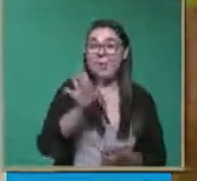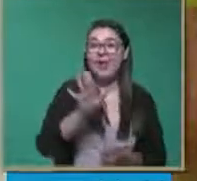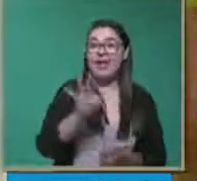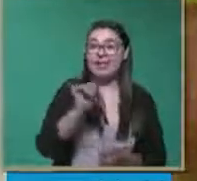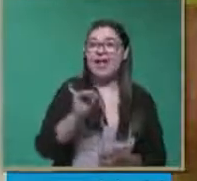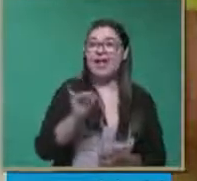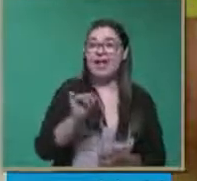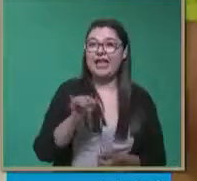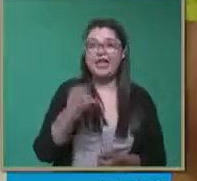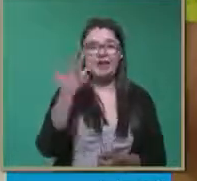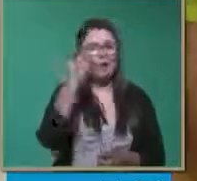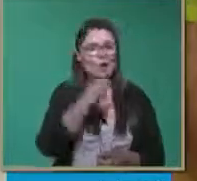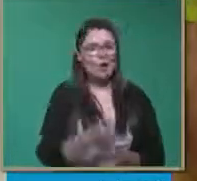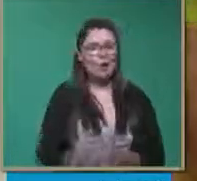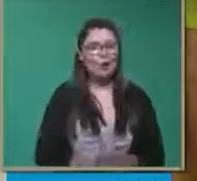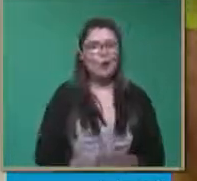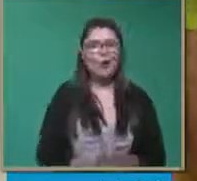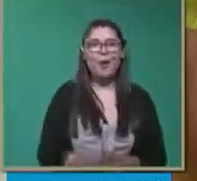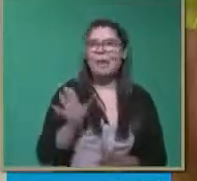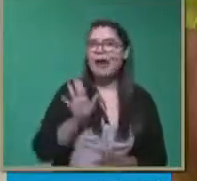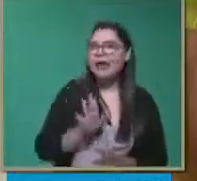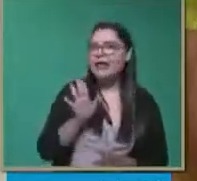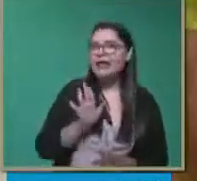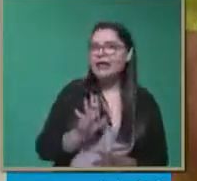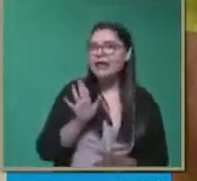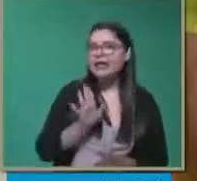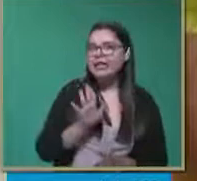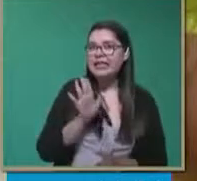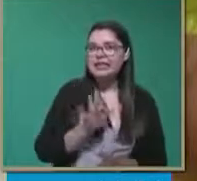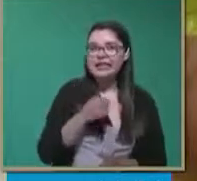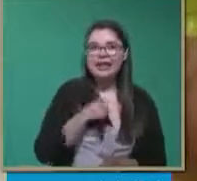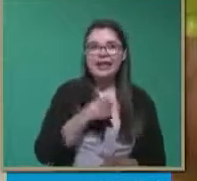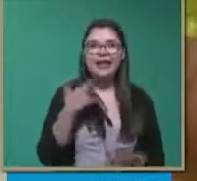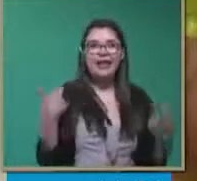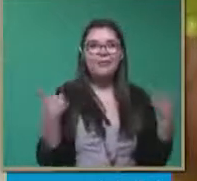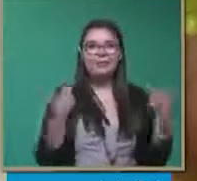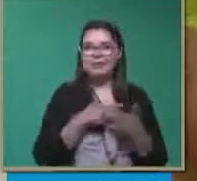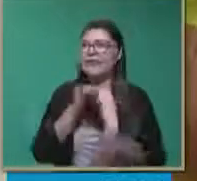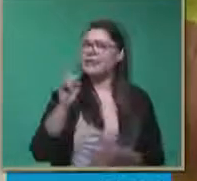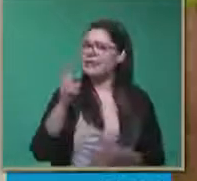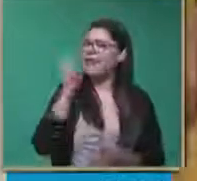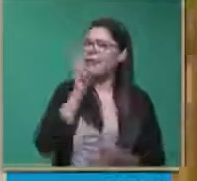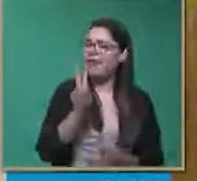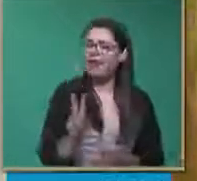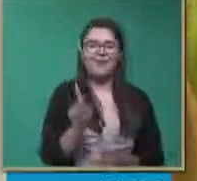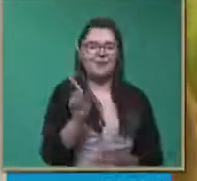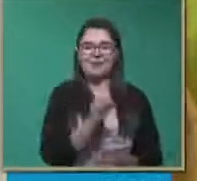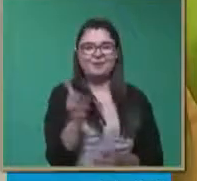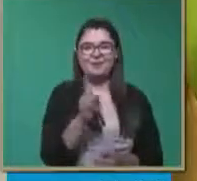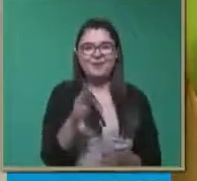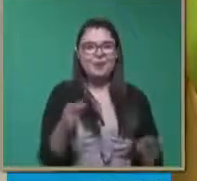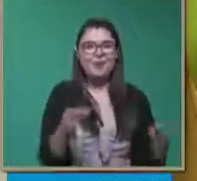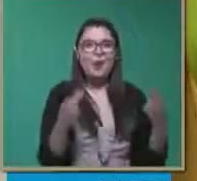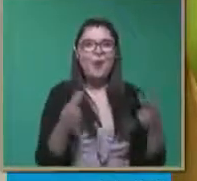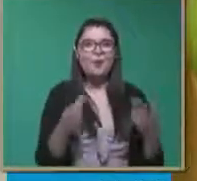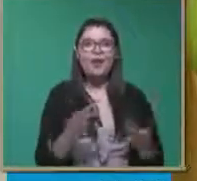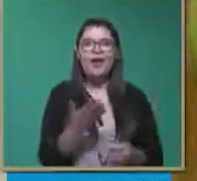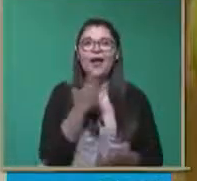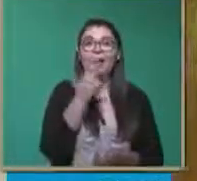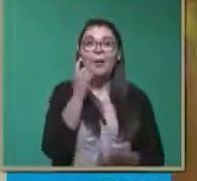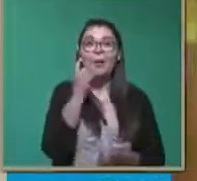viendo. No veo nada. La boquita. La boca. A ver. Ahora le voy a dar el